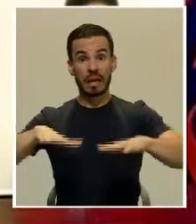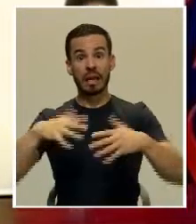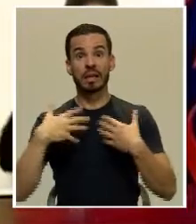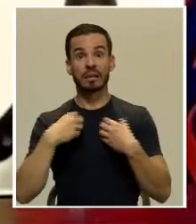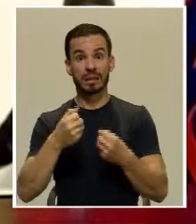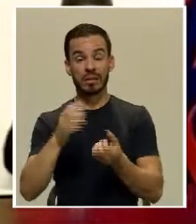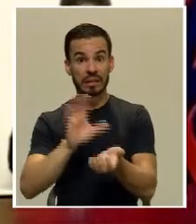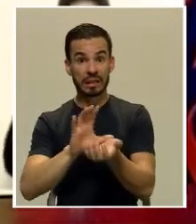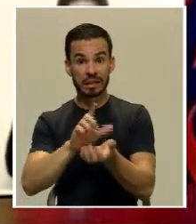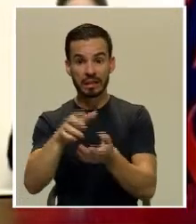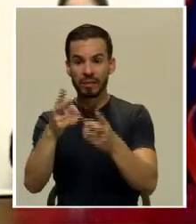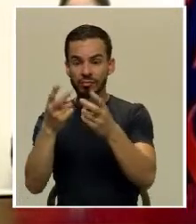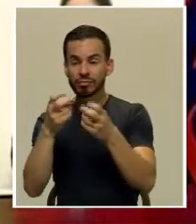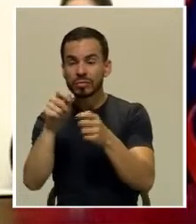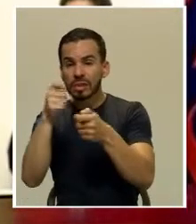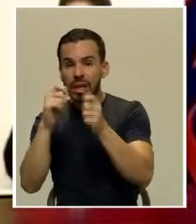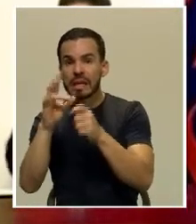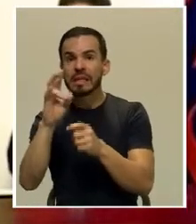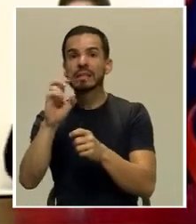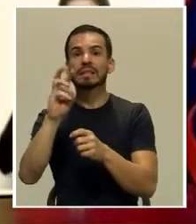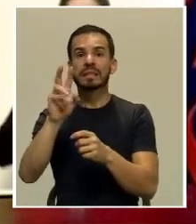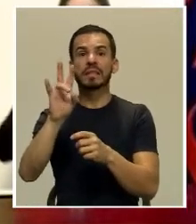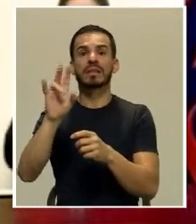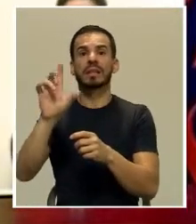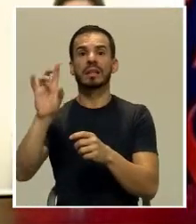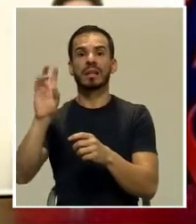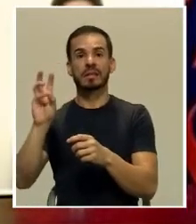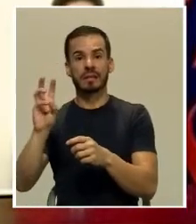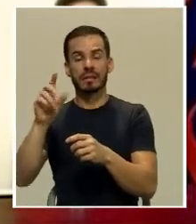tomamos 156 muestras y a nivel comunitario